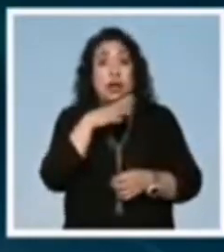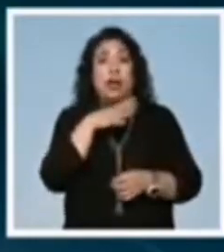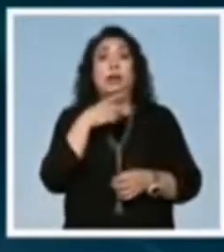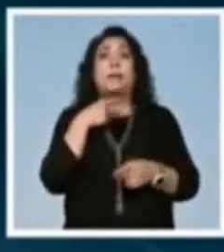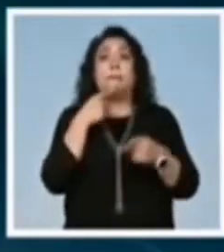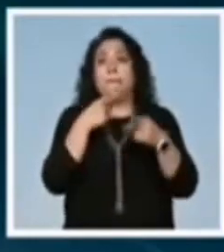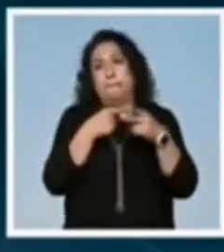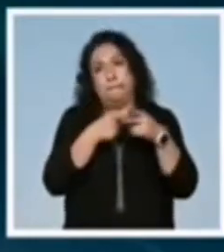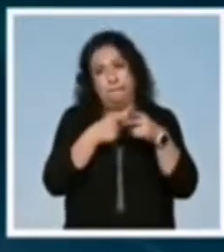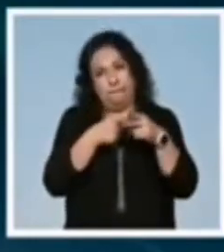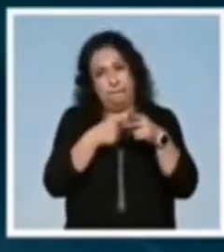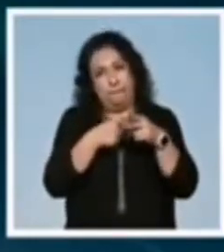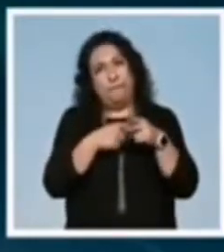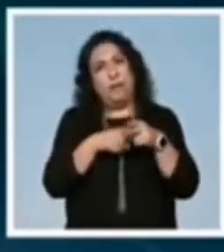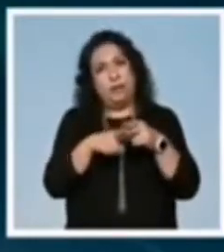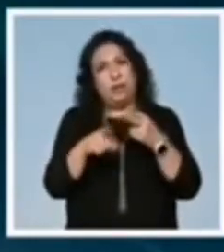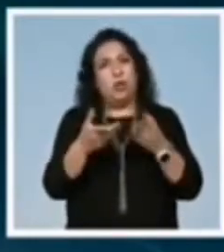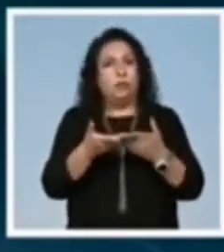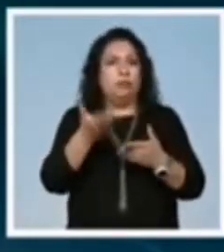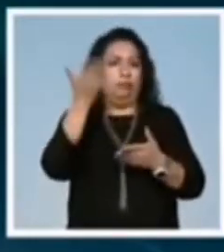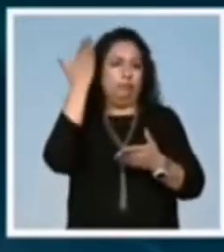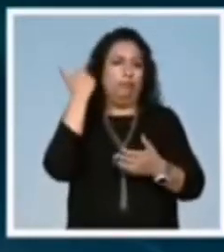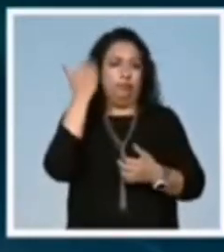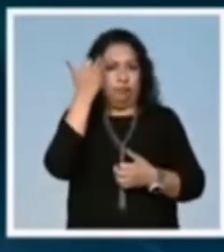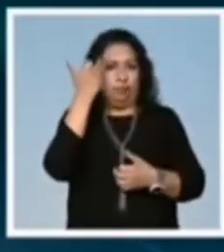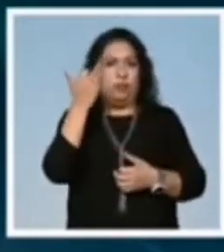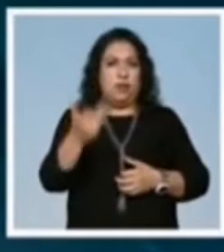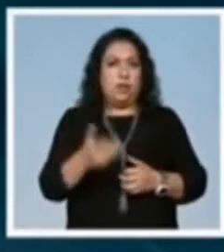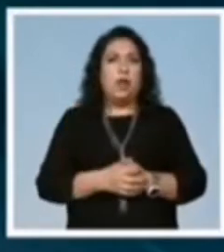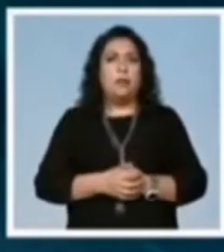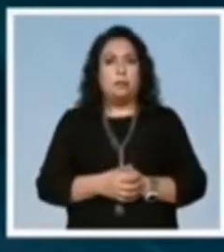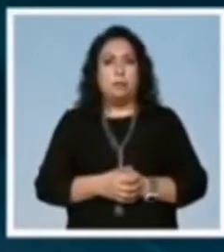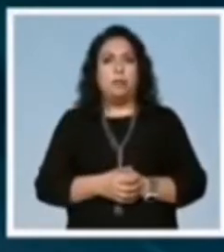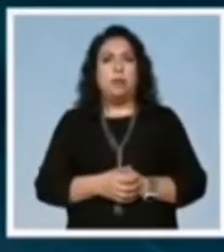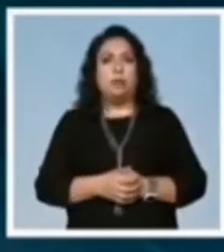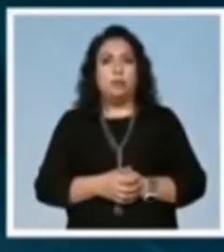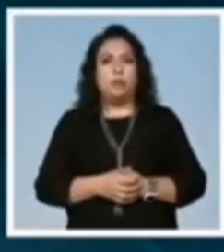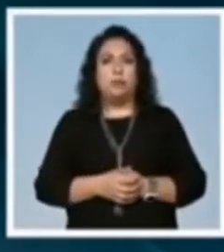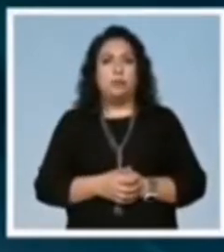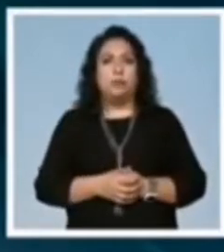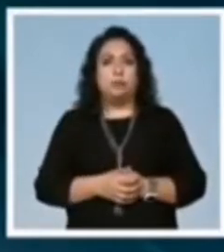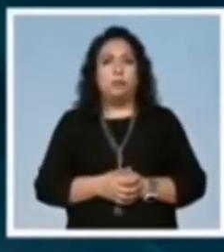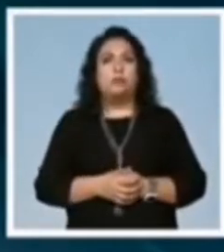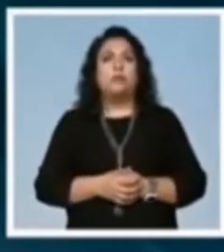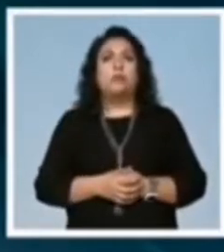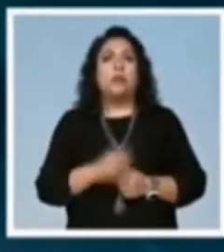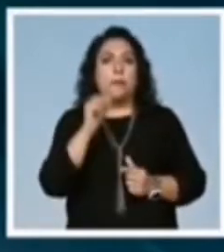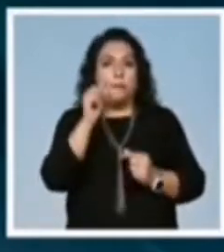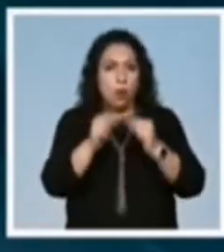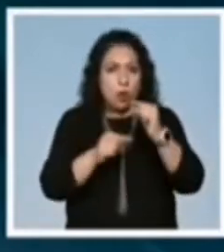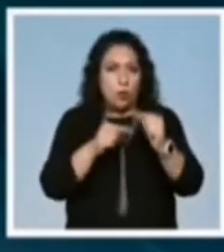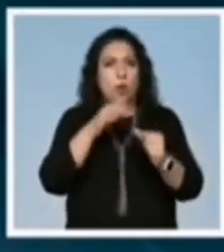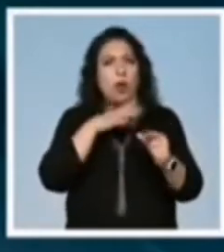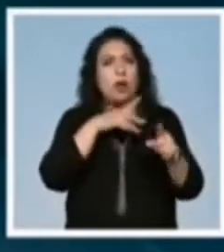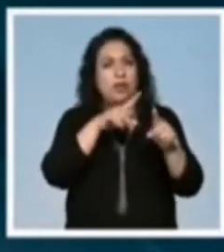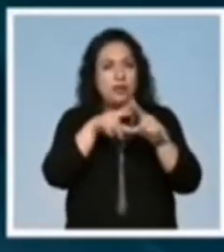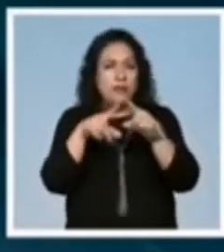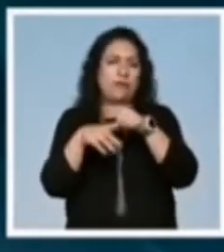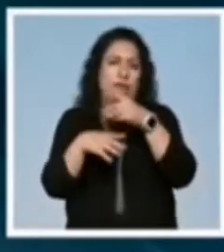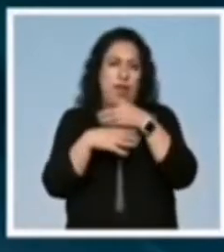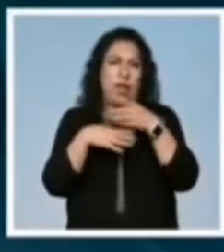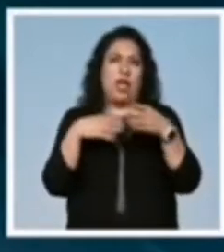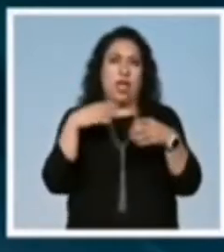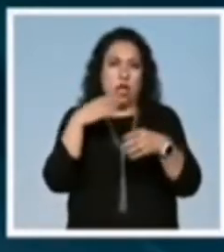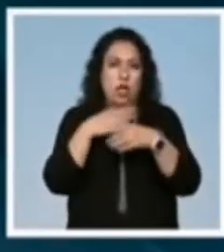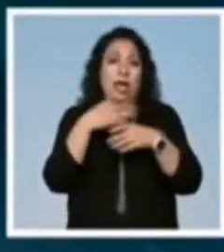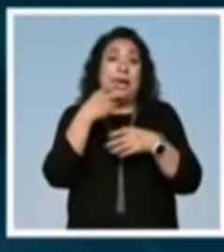comenzó hace bastante tiempo y han ido consiguiendo una serie de objetos